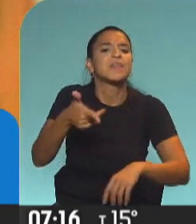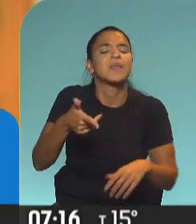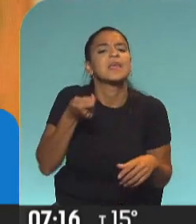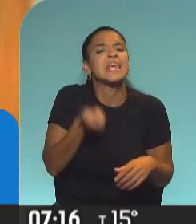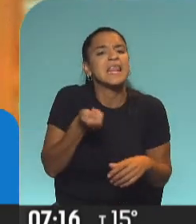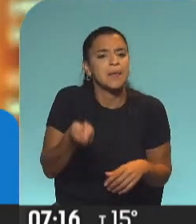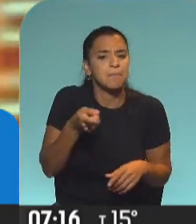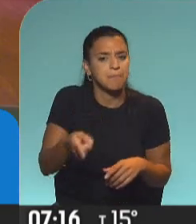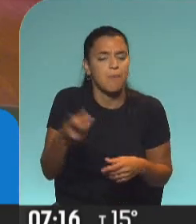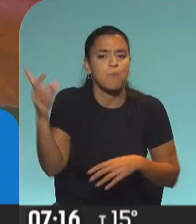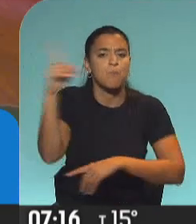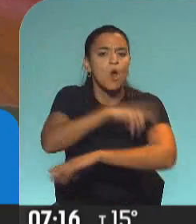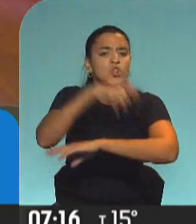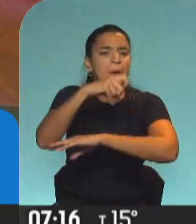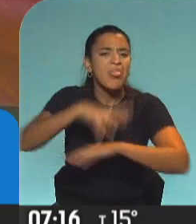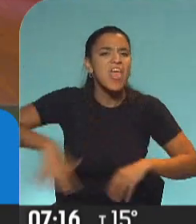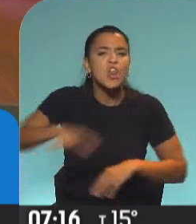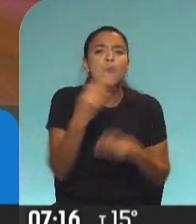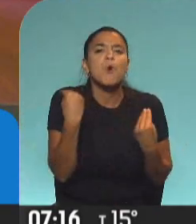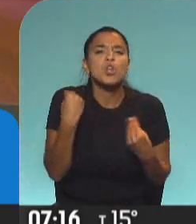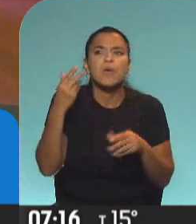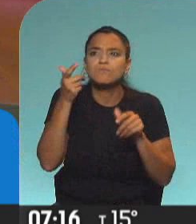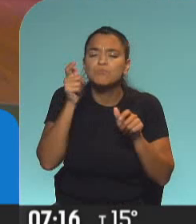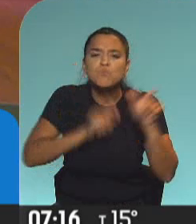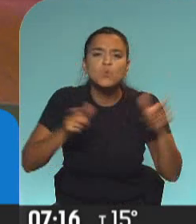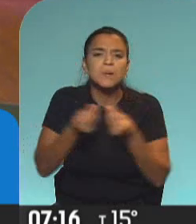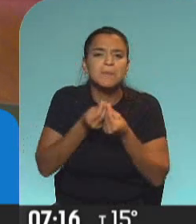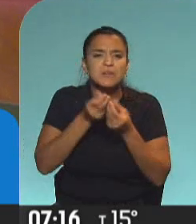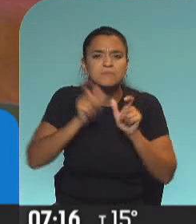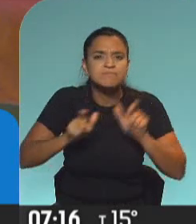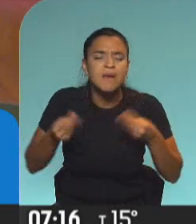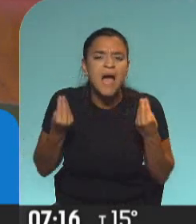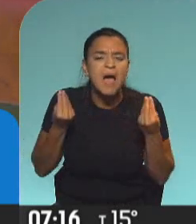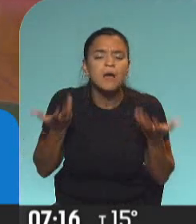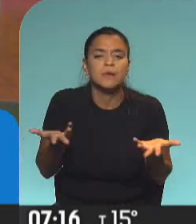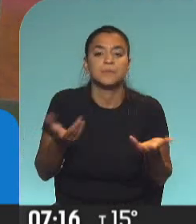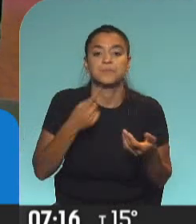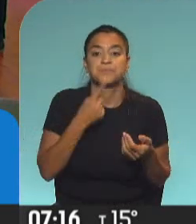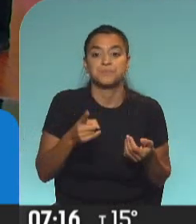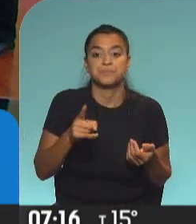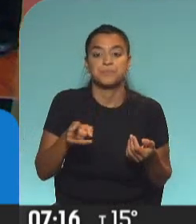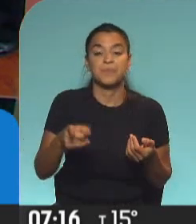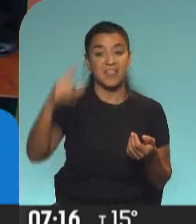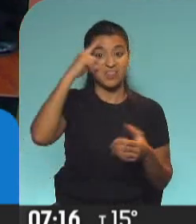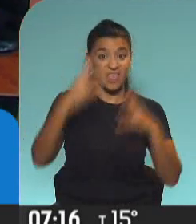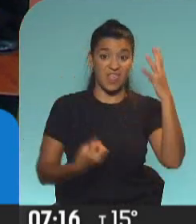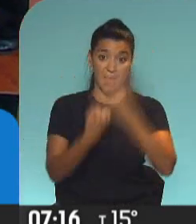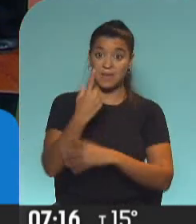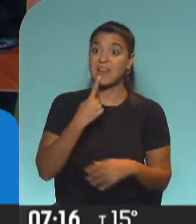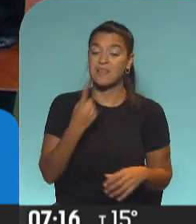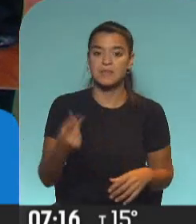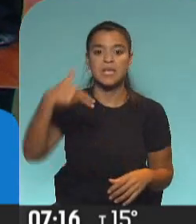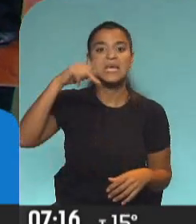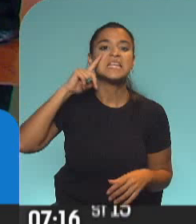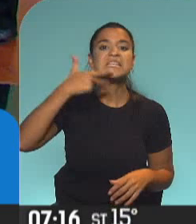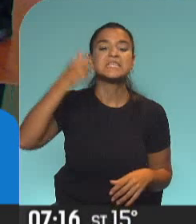Puerto Madero, ¿no? El disparador de la ausencia de Nisman se produce a las 10 de la mañana, cuando Nisman